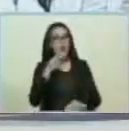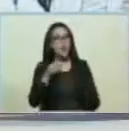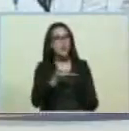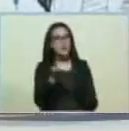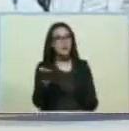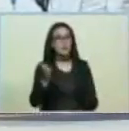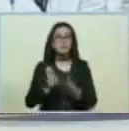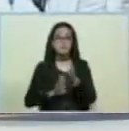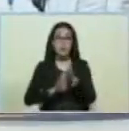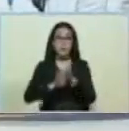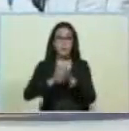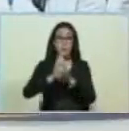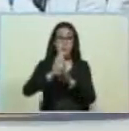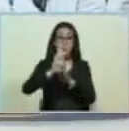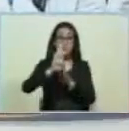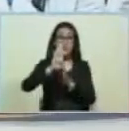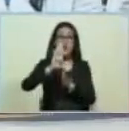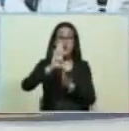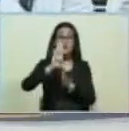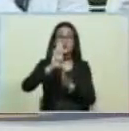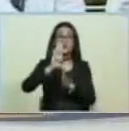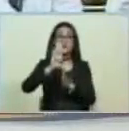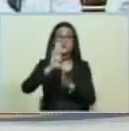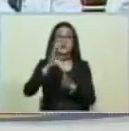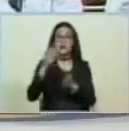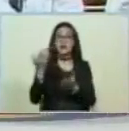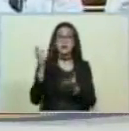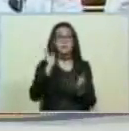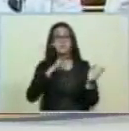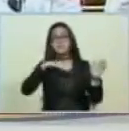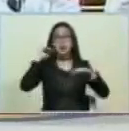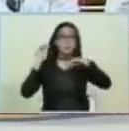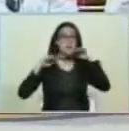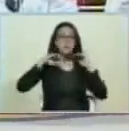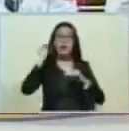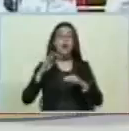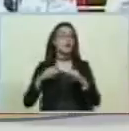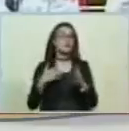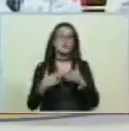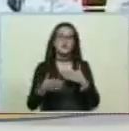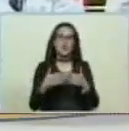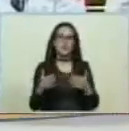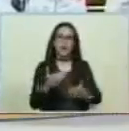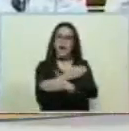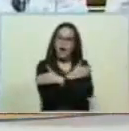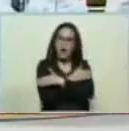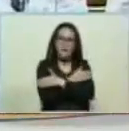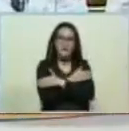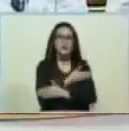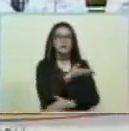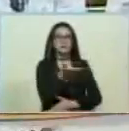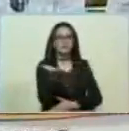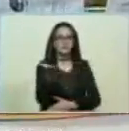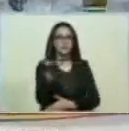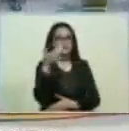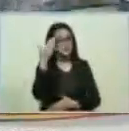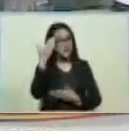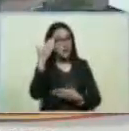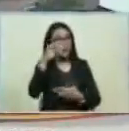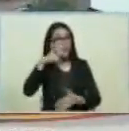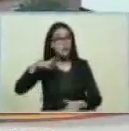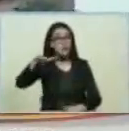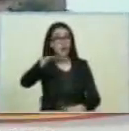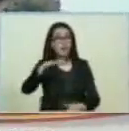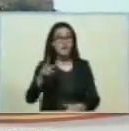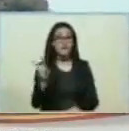y avanzar entre los desafíos que tenemos, pero avanzar con paso firme. Un abrazo para usted, saludo al todo el pueblo venezolano